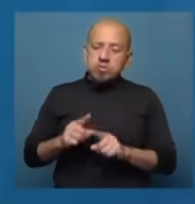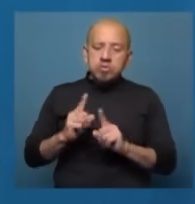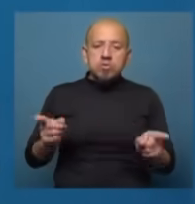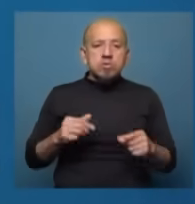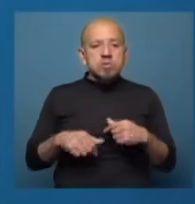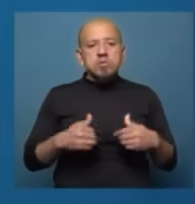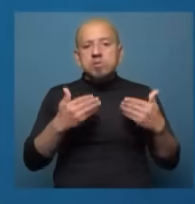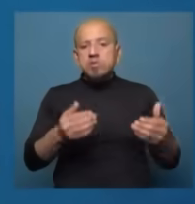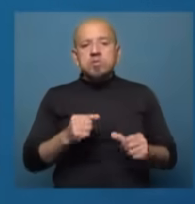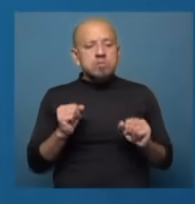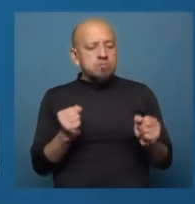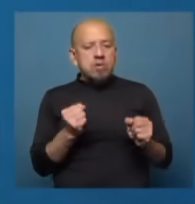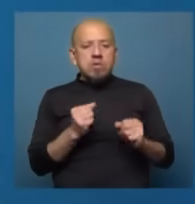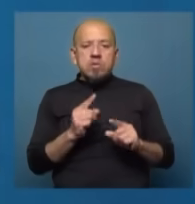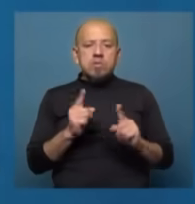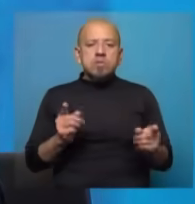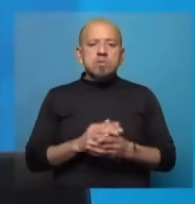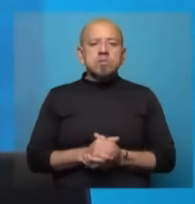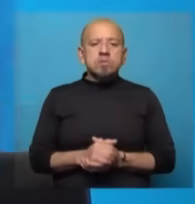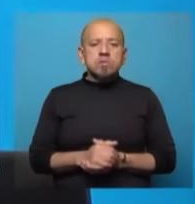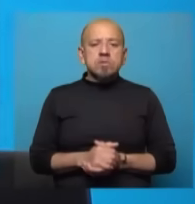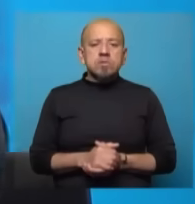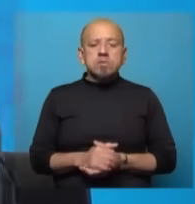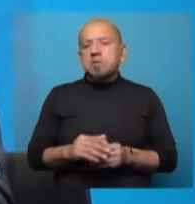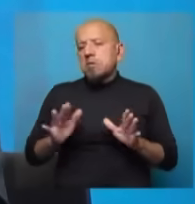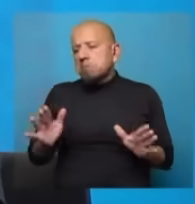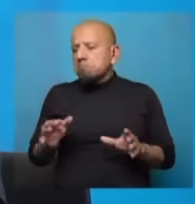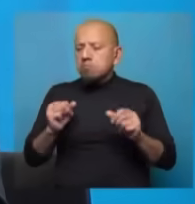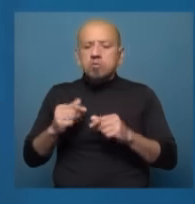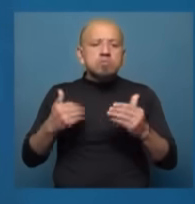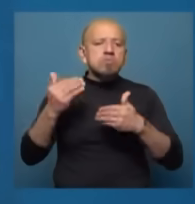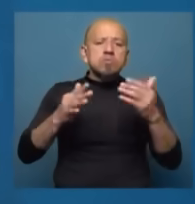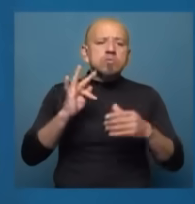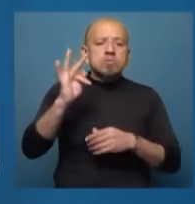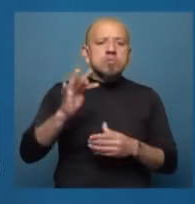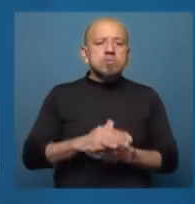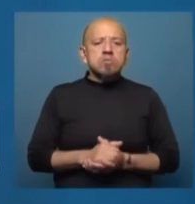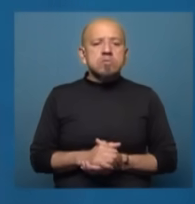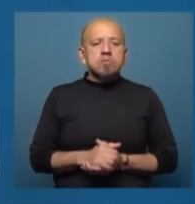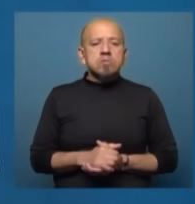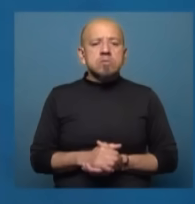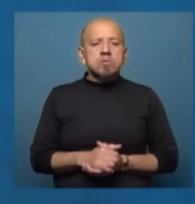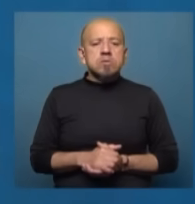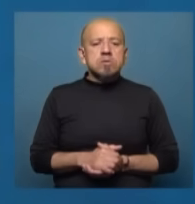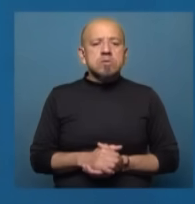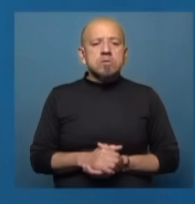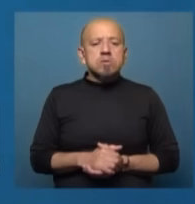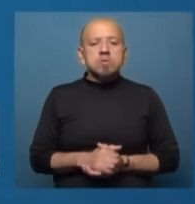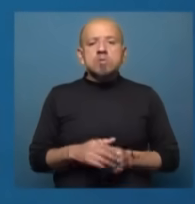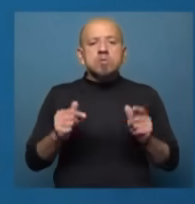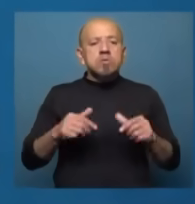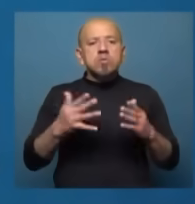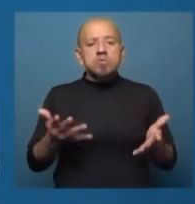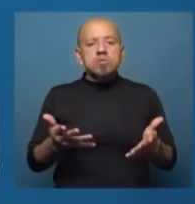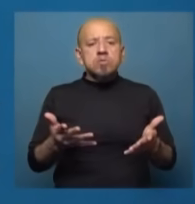Ni va a pasar mm no temes tampoco por lo que puede llegar a pasar Eh bueno hoy quisieron dejar